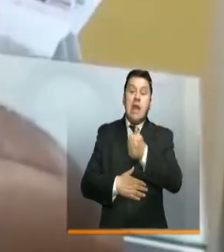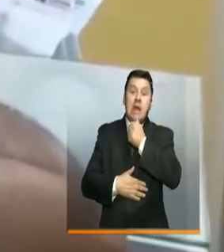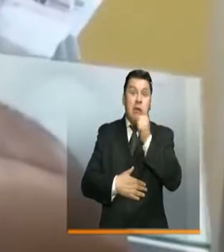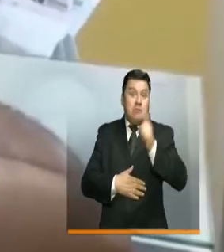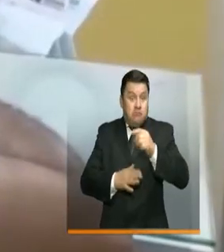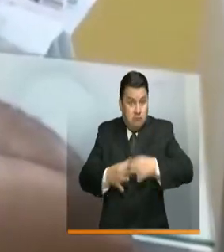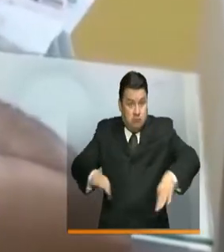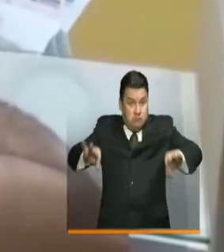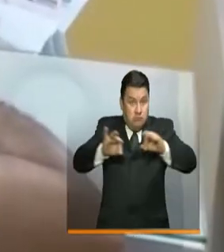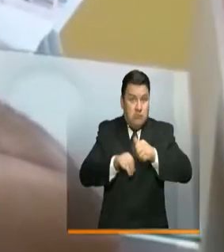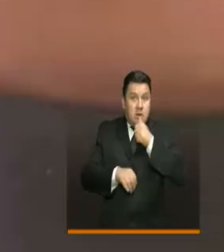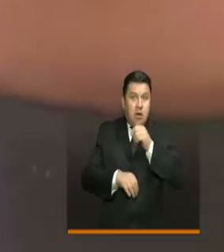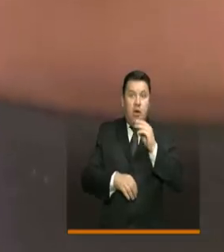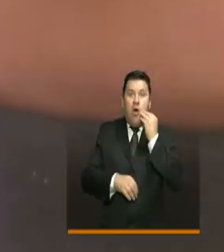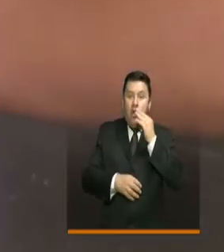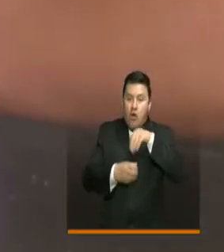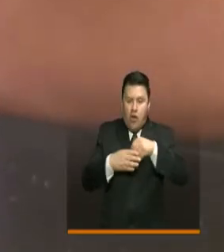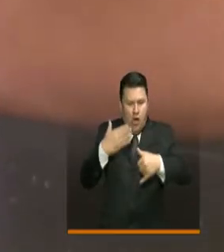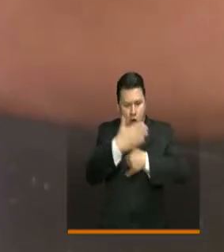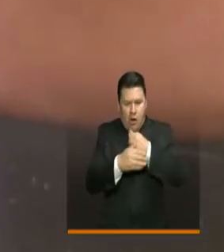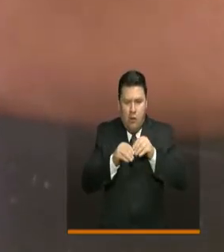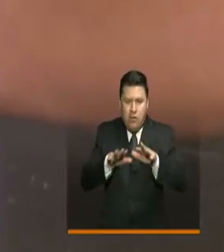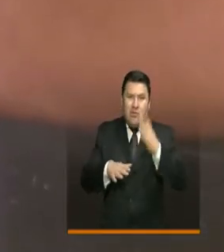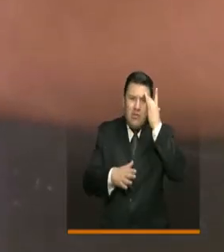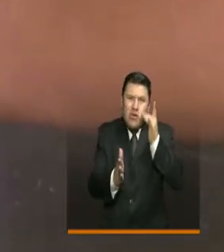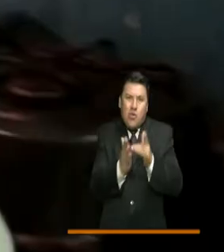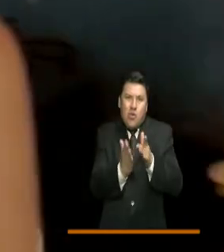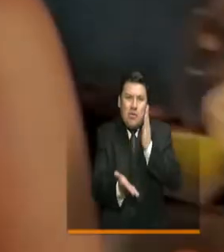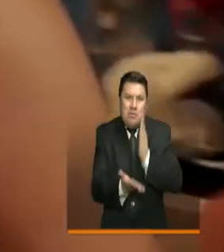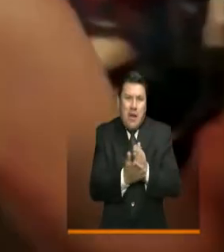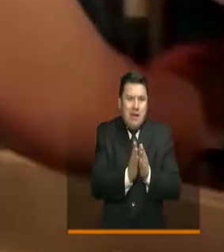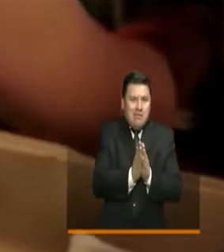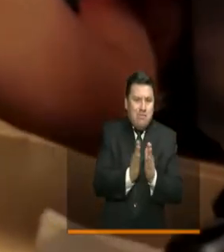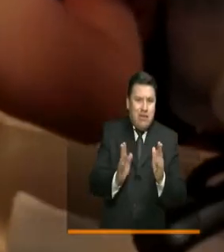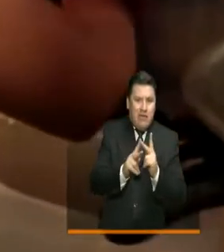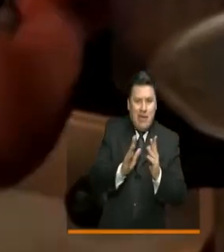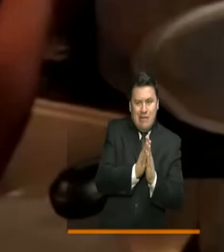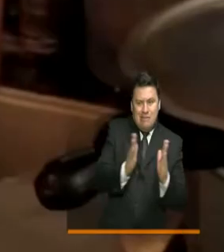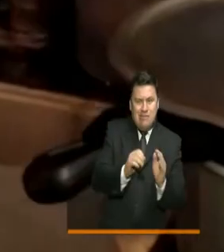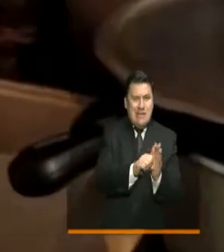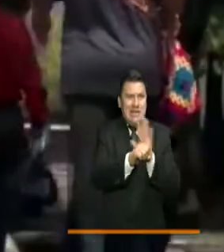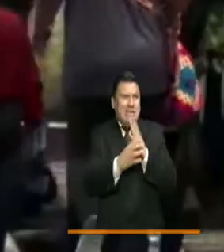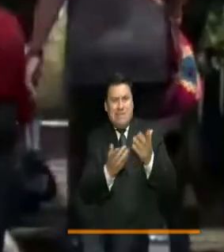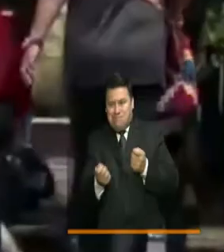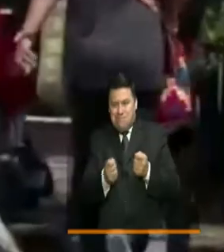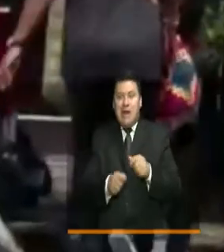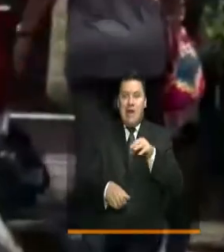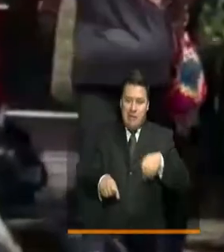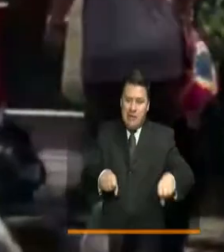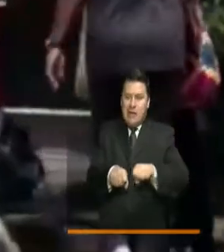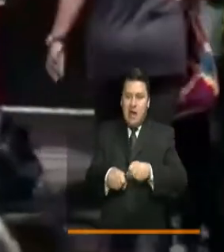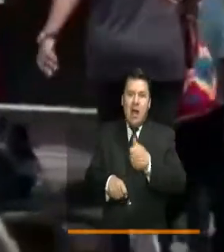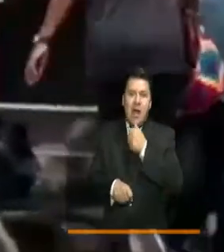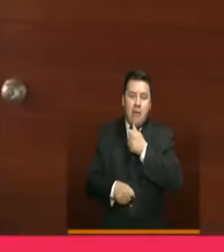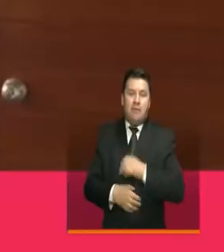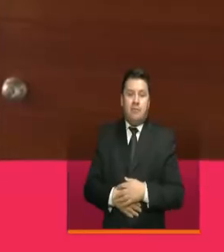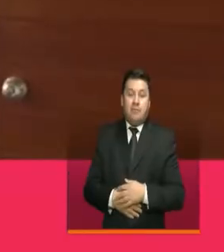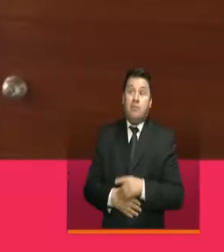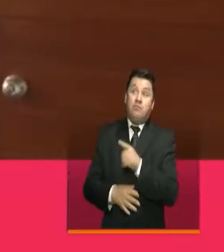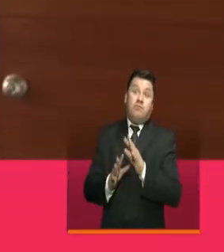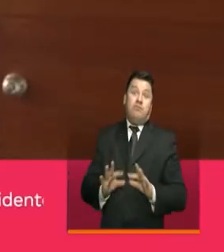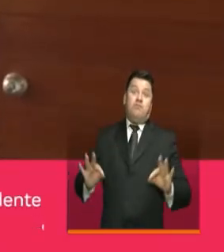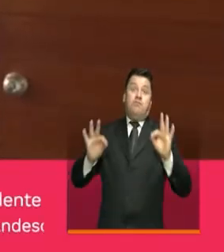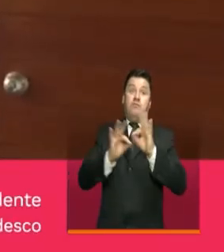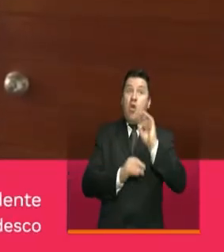agua a todos los hogares colombianos durante la emergencia sanitaria. Esto es muy importante porque gracias al trabajo